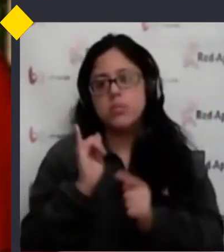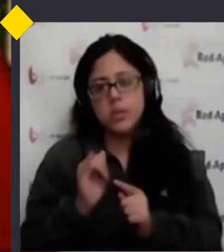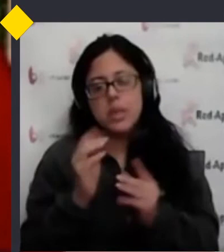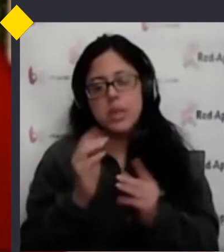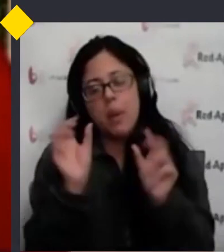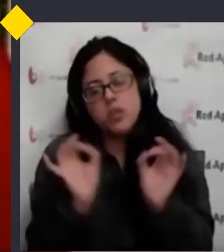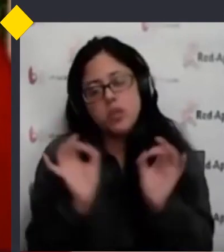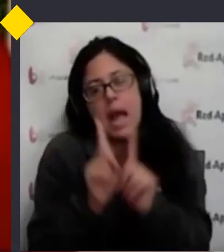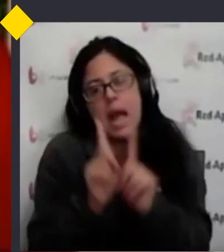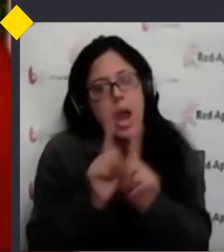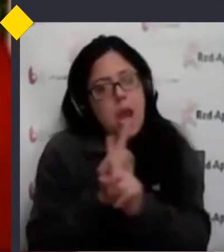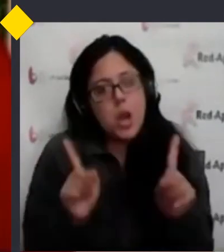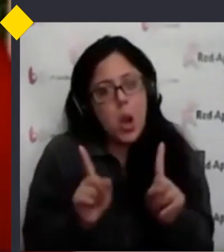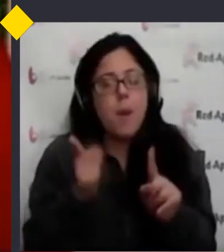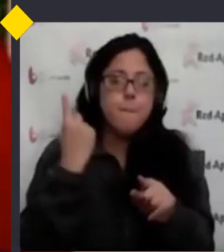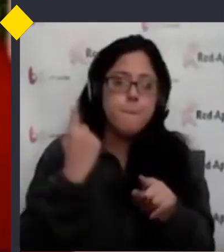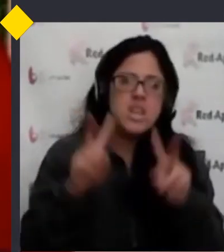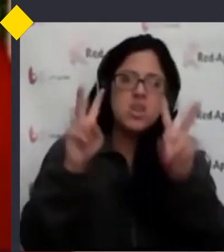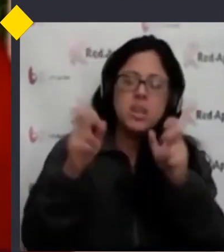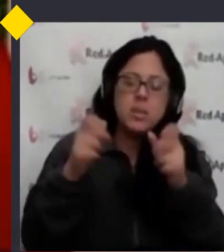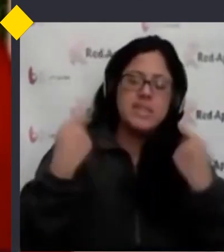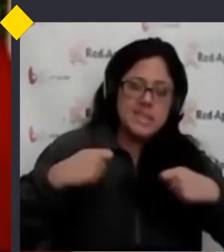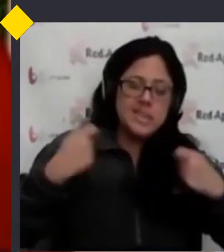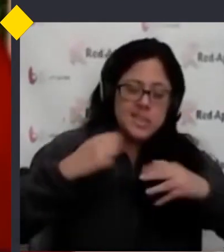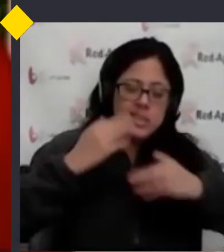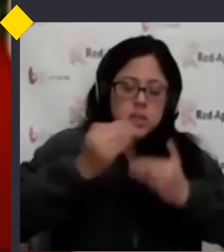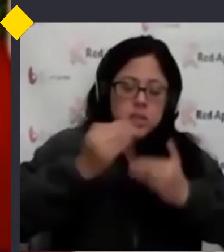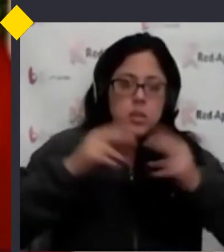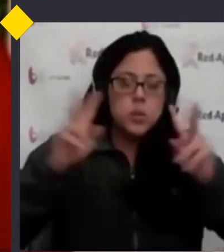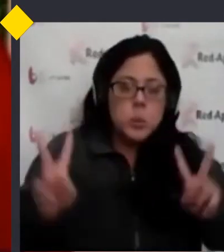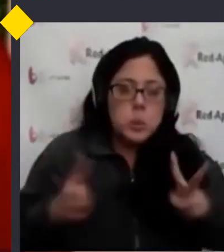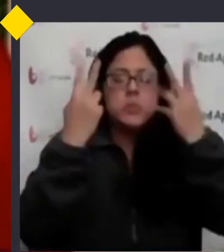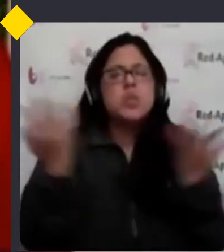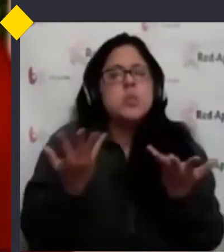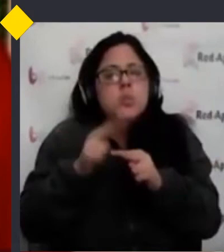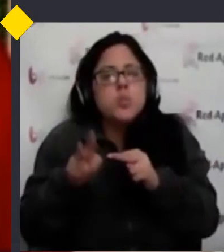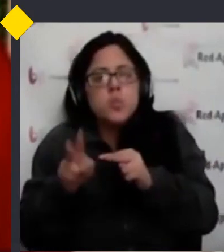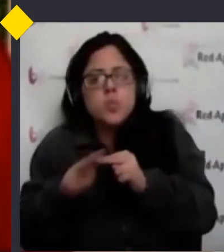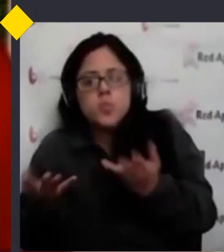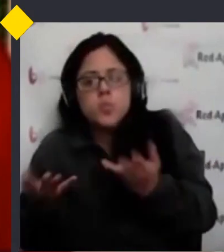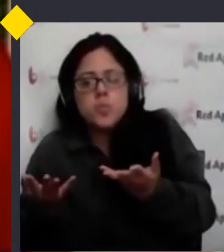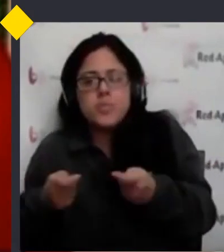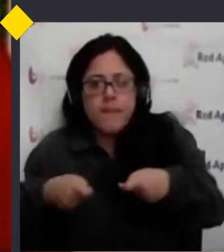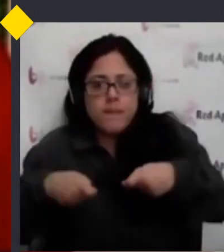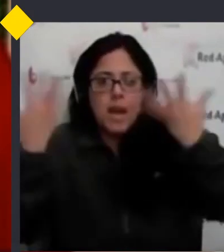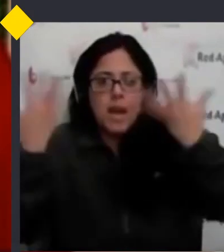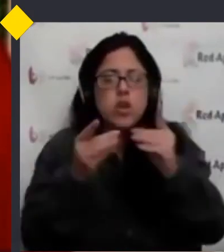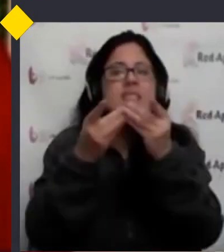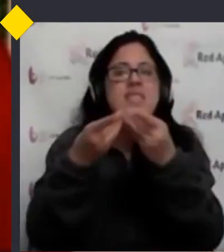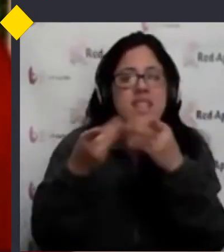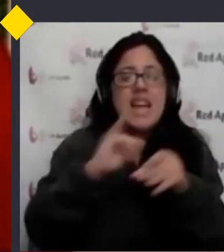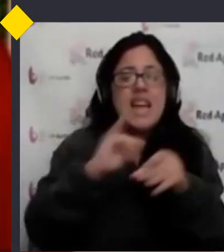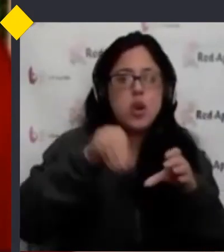Pero en este modo de sobrevivencia, dice, ¿cómo hacer para que el valor de la diversidad e inclusión no